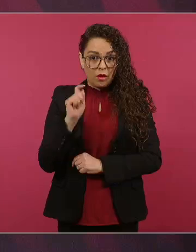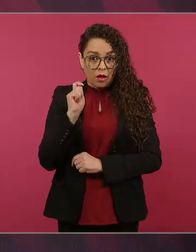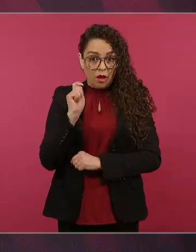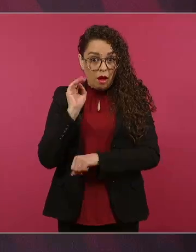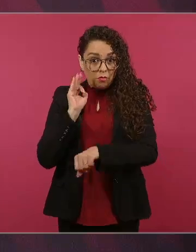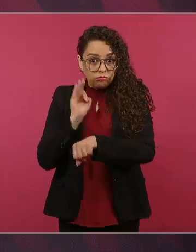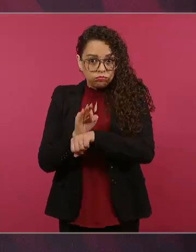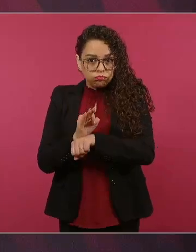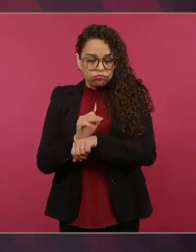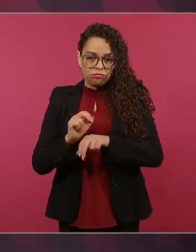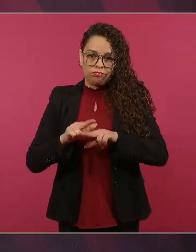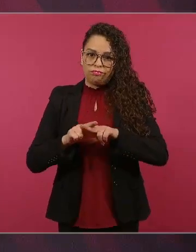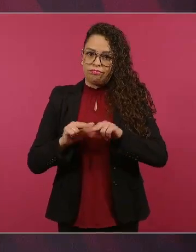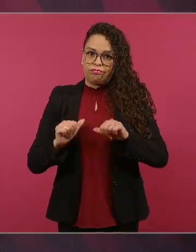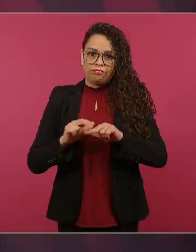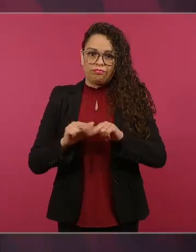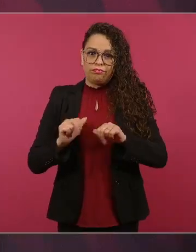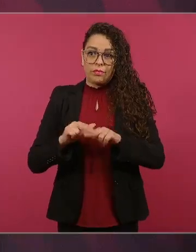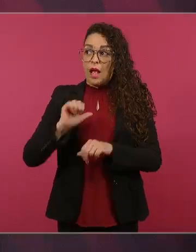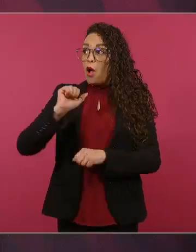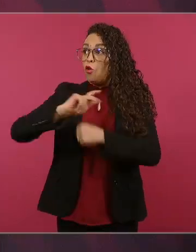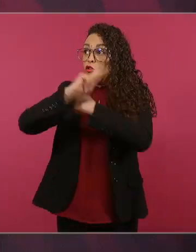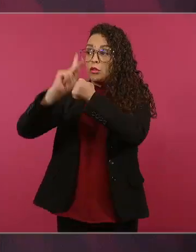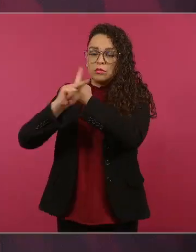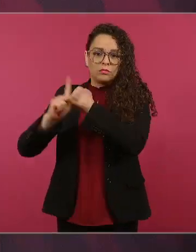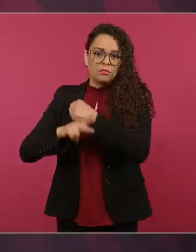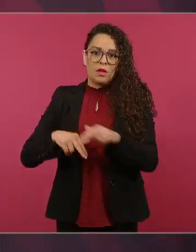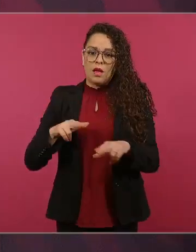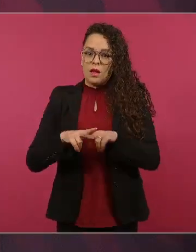de ningún país extranjero.